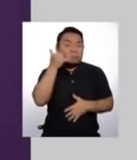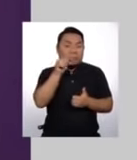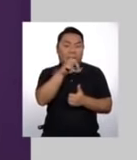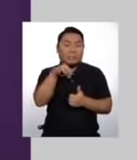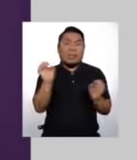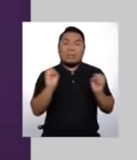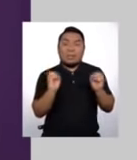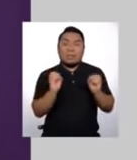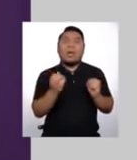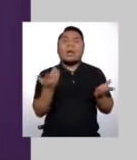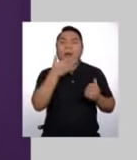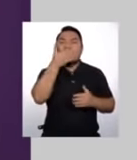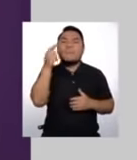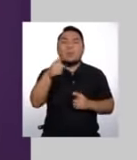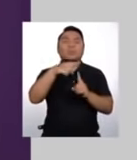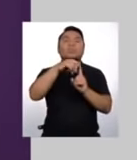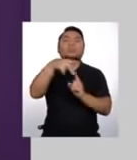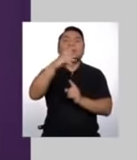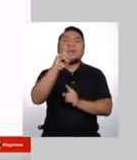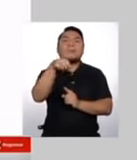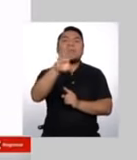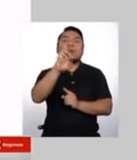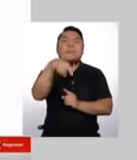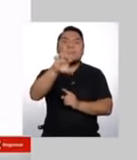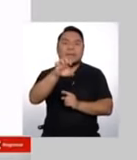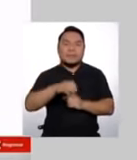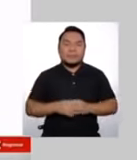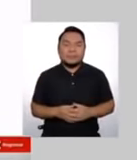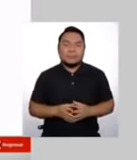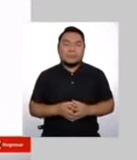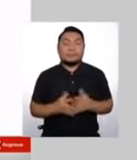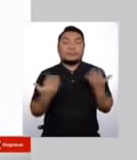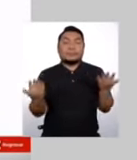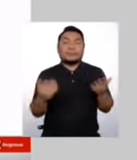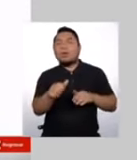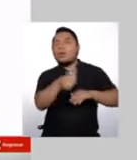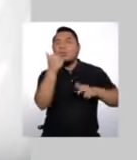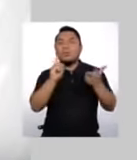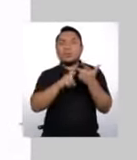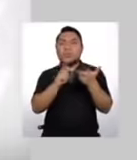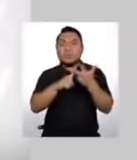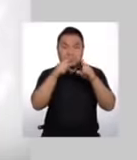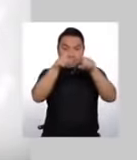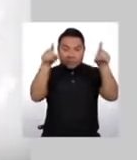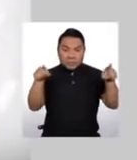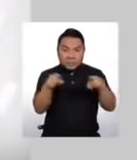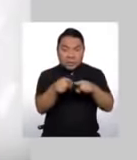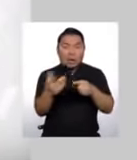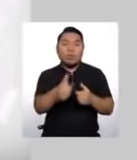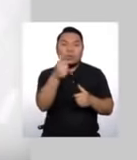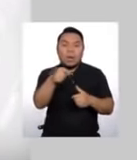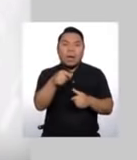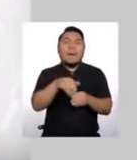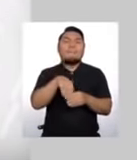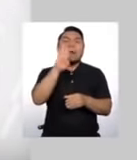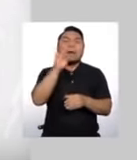o infórmate en tunki.com.pe. Si te toca esta pantalla, tu modalidad es banca por